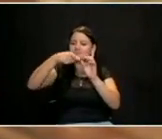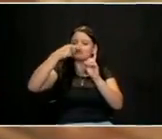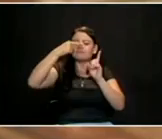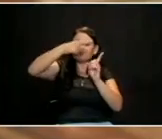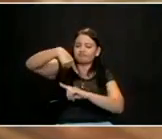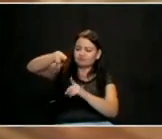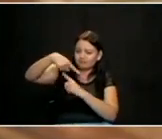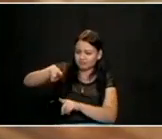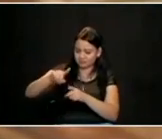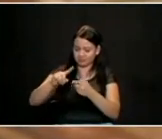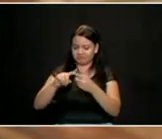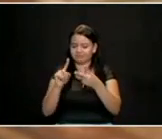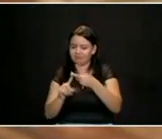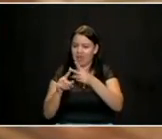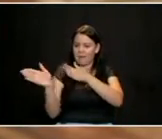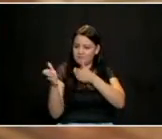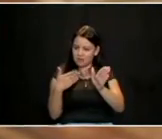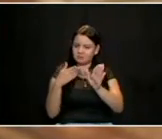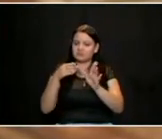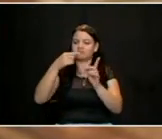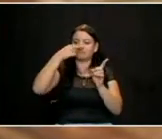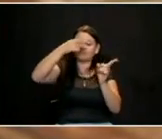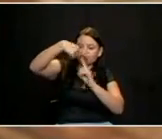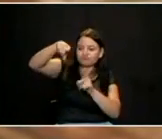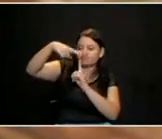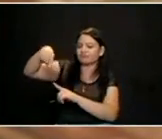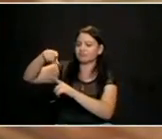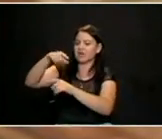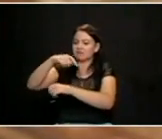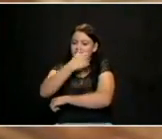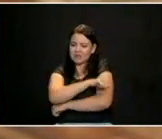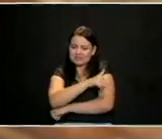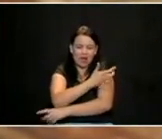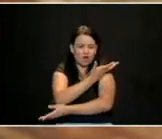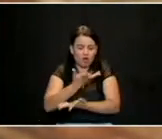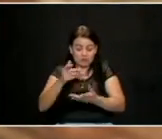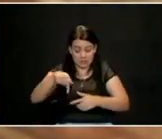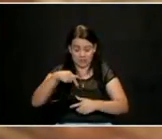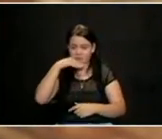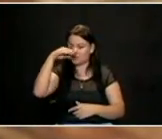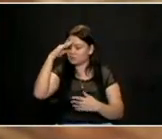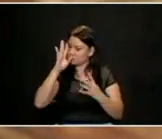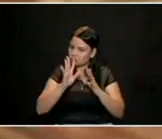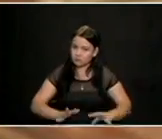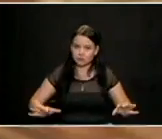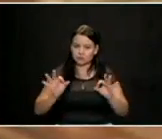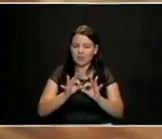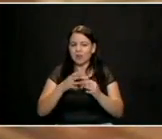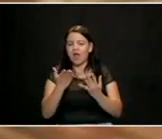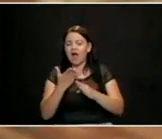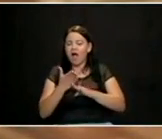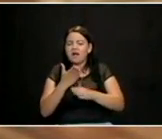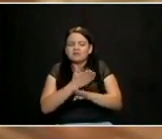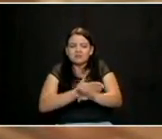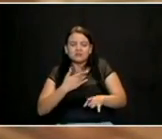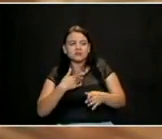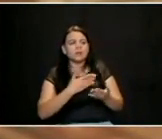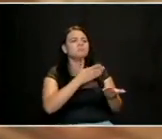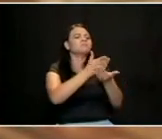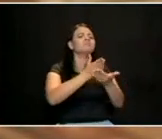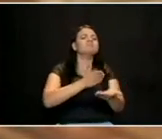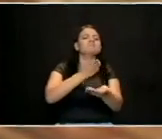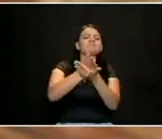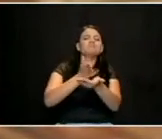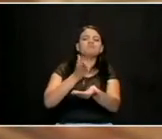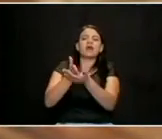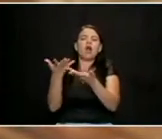Hay que fortalecer con todos esos instrumentos y hacer un pacto entre todos los actores del sector para evitar que ocurran esos dos